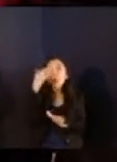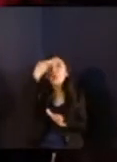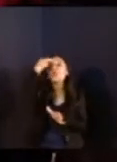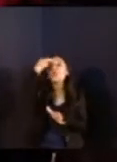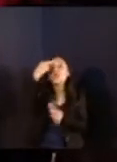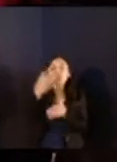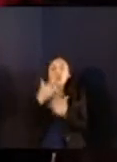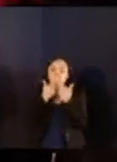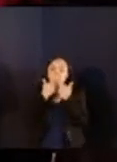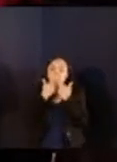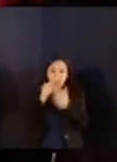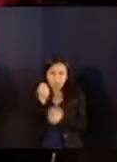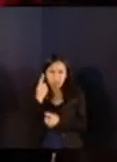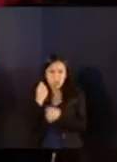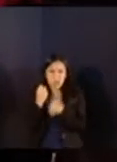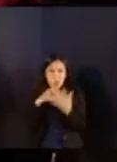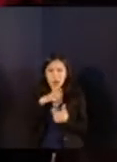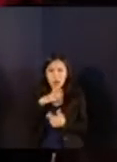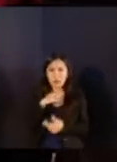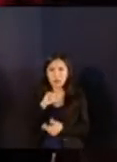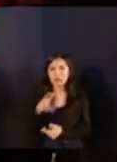talismán. Muchas gracias.